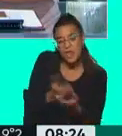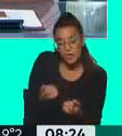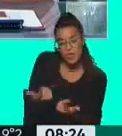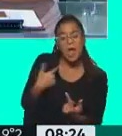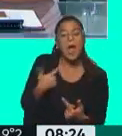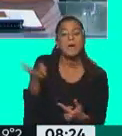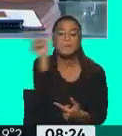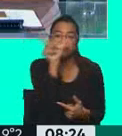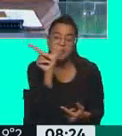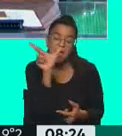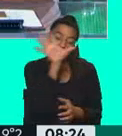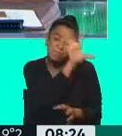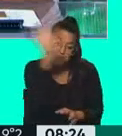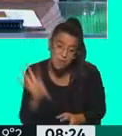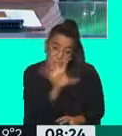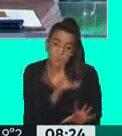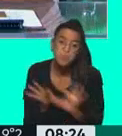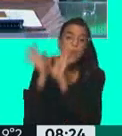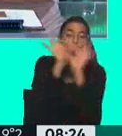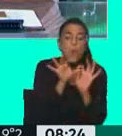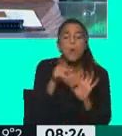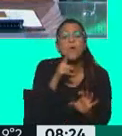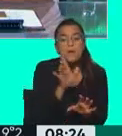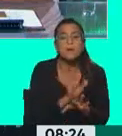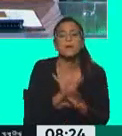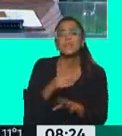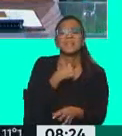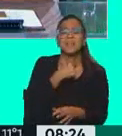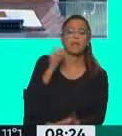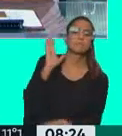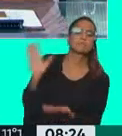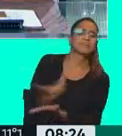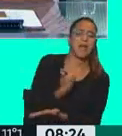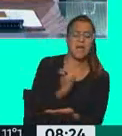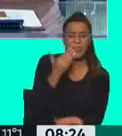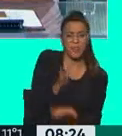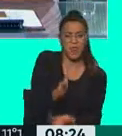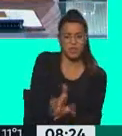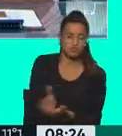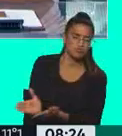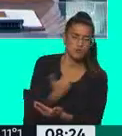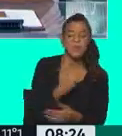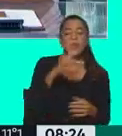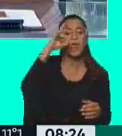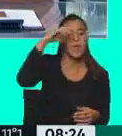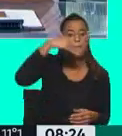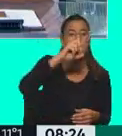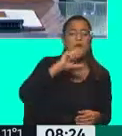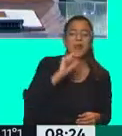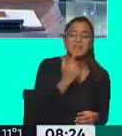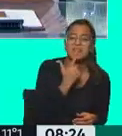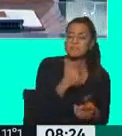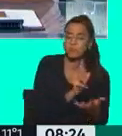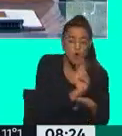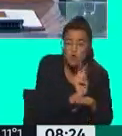han estado en campaña para derrotar este derecho constitucional y también los demócratas no han hecho lo necesario